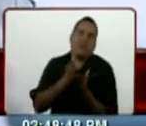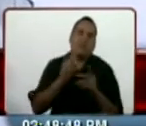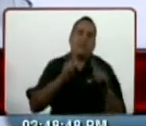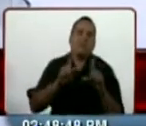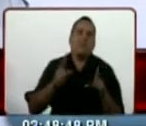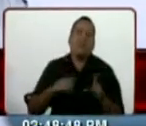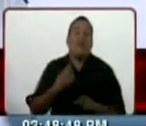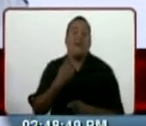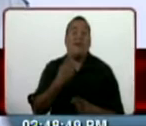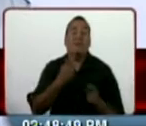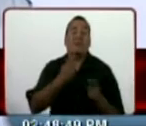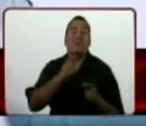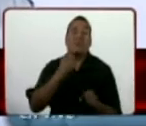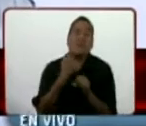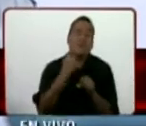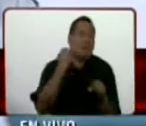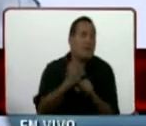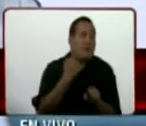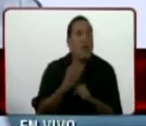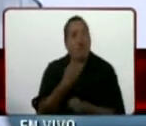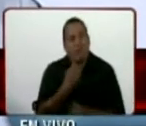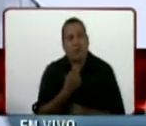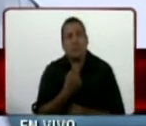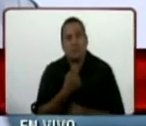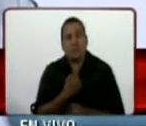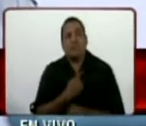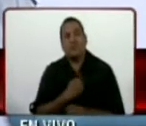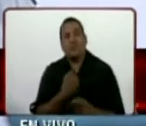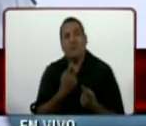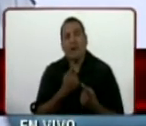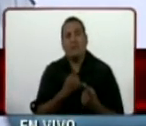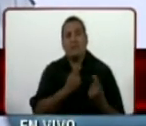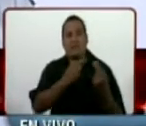muchas tareas pendientes, un legado completo. Yo le dije,